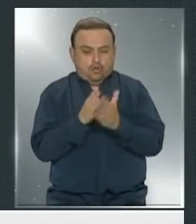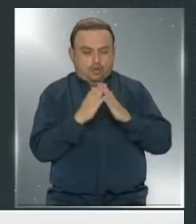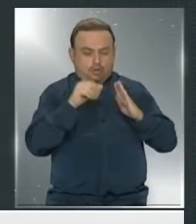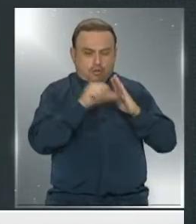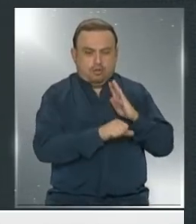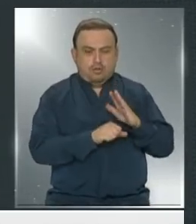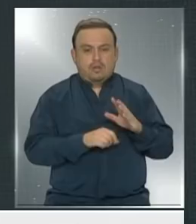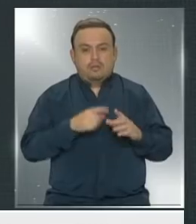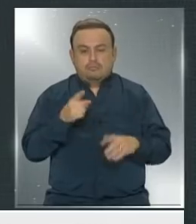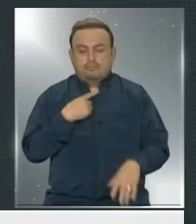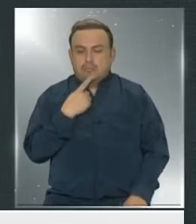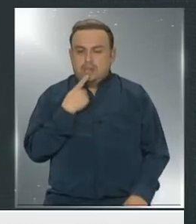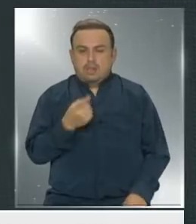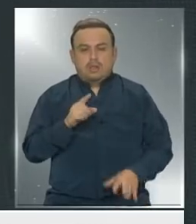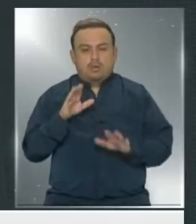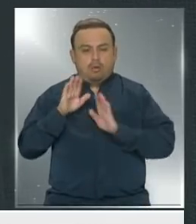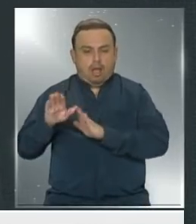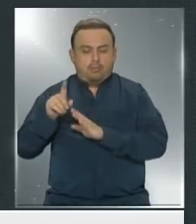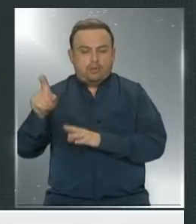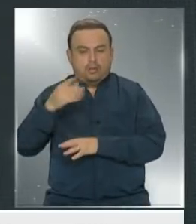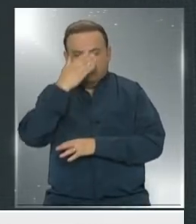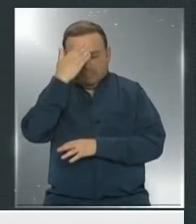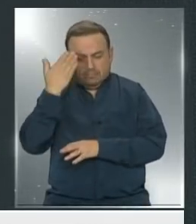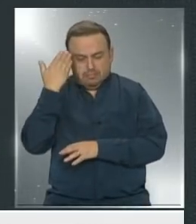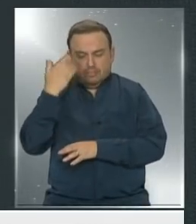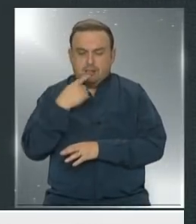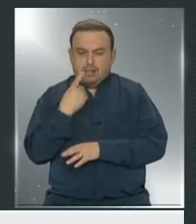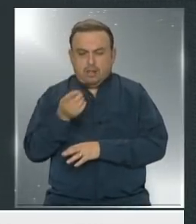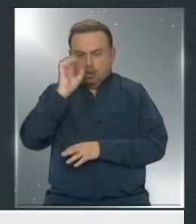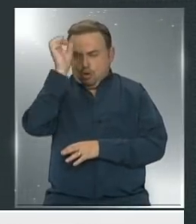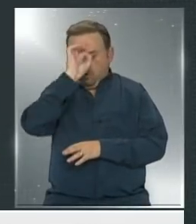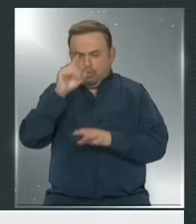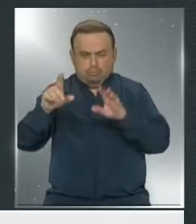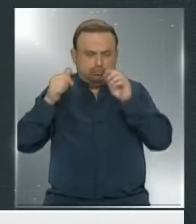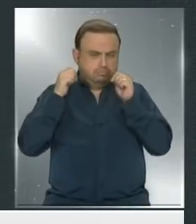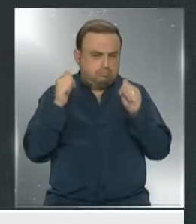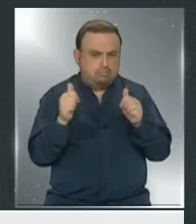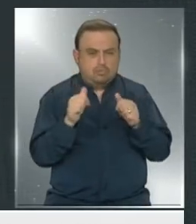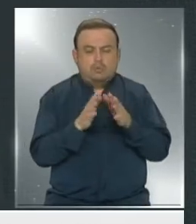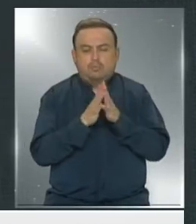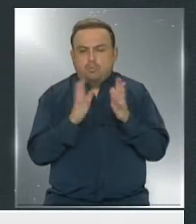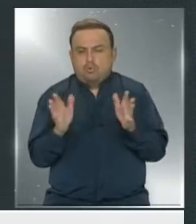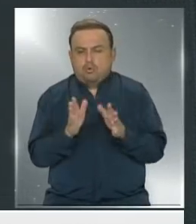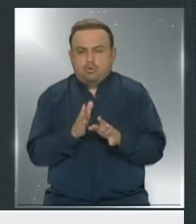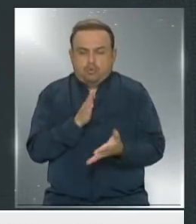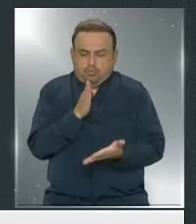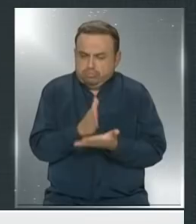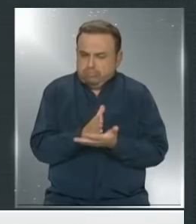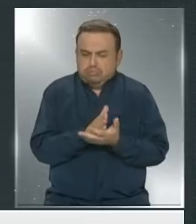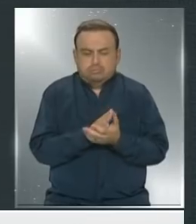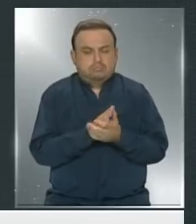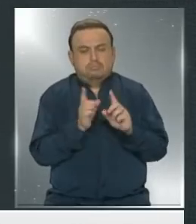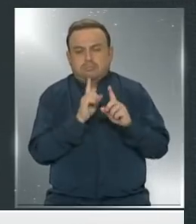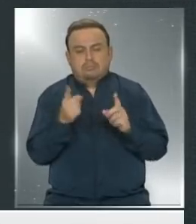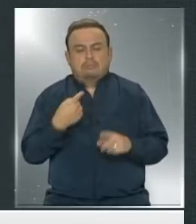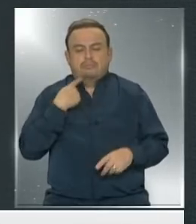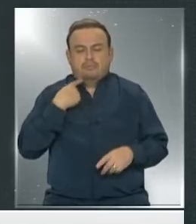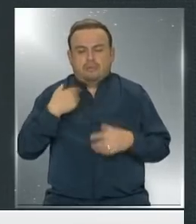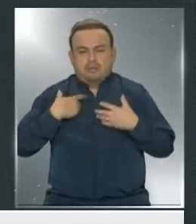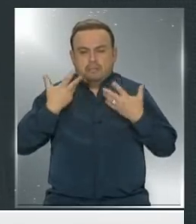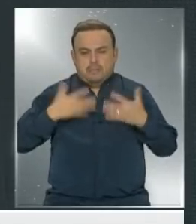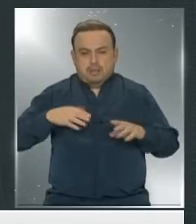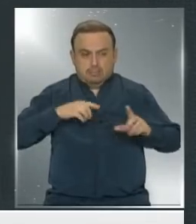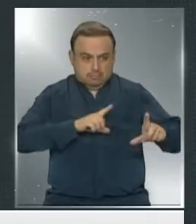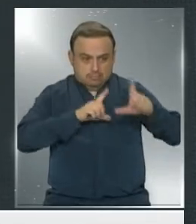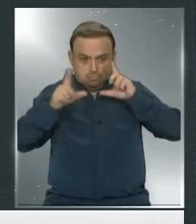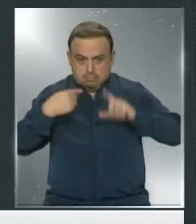confinamiento, que son partidarios del presidente Donald Trump, que consideran que esas medidas son un exceso, que perjudican a la economía. Y atención a la imagen que